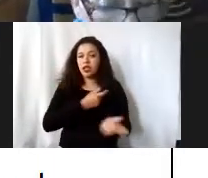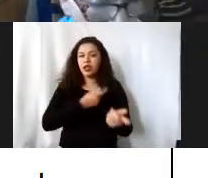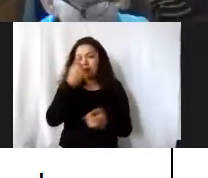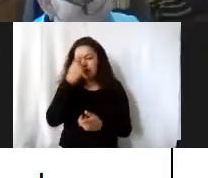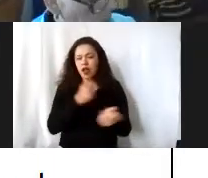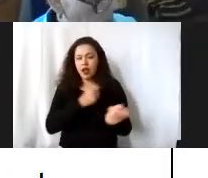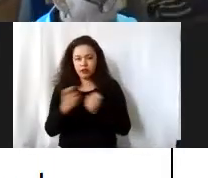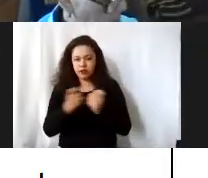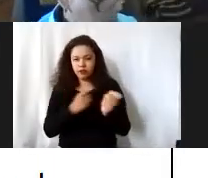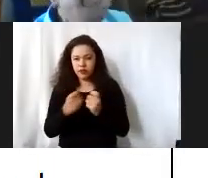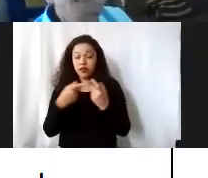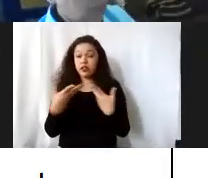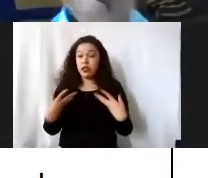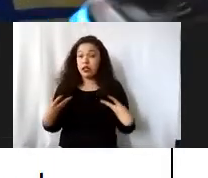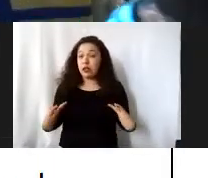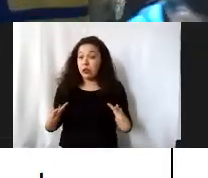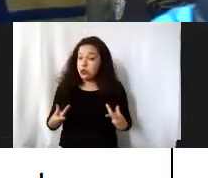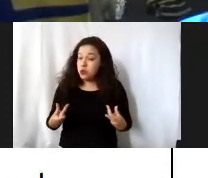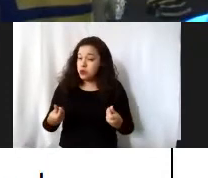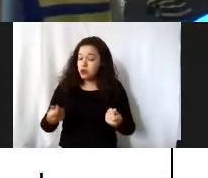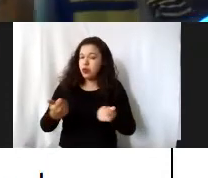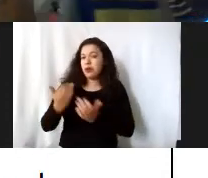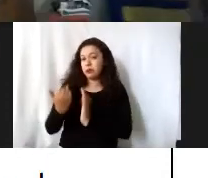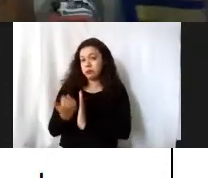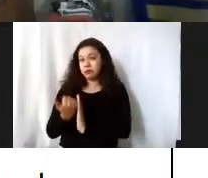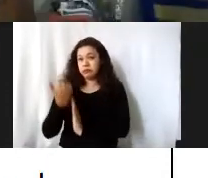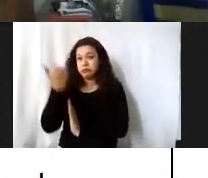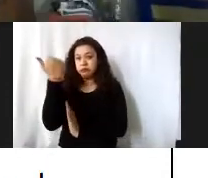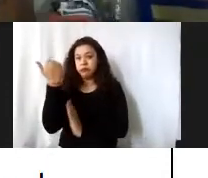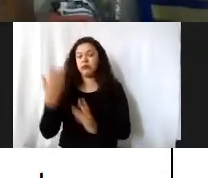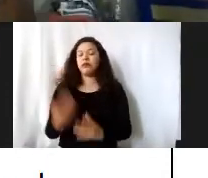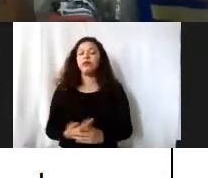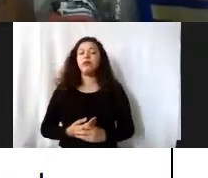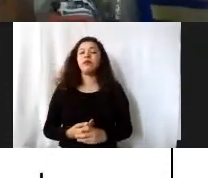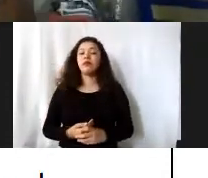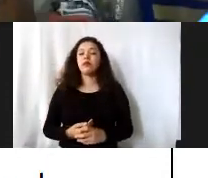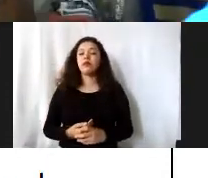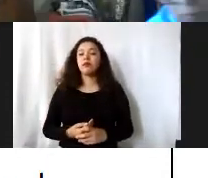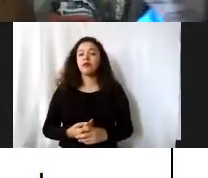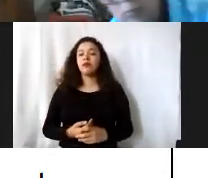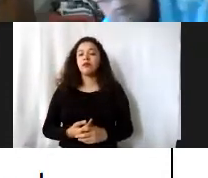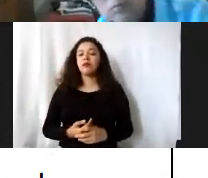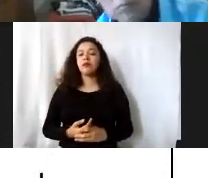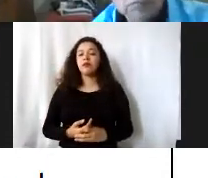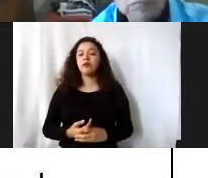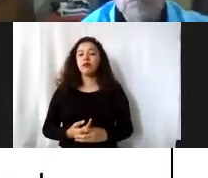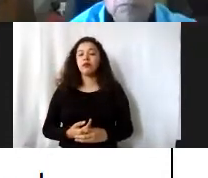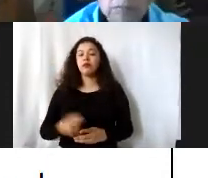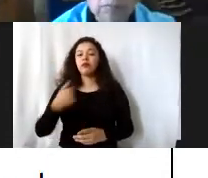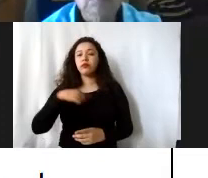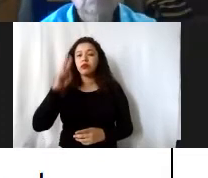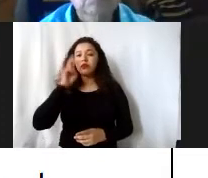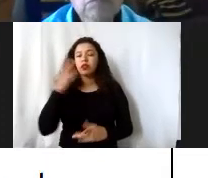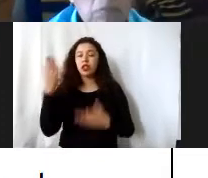Sí. y es un gasto alto. Entonces, es un punto que he visto que en el estudio